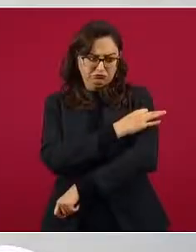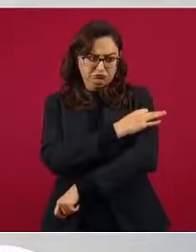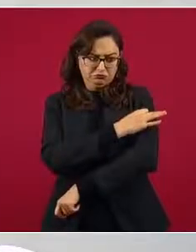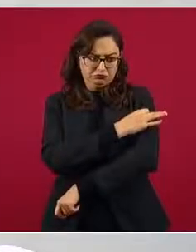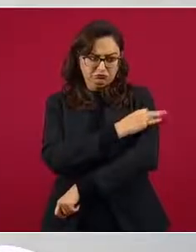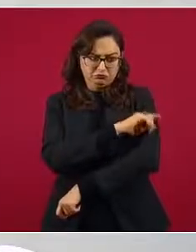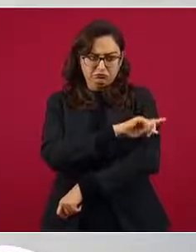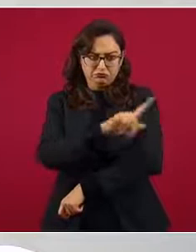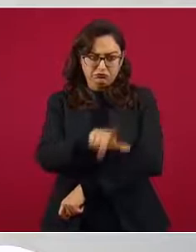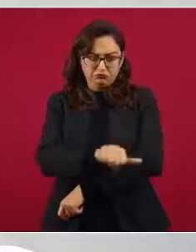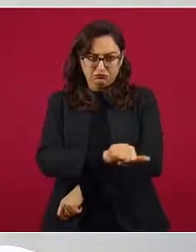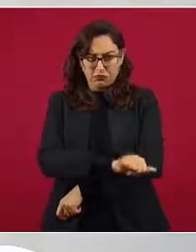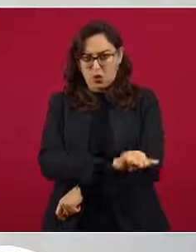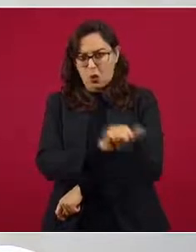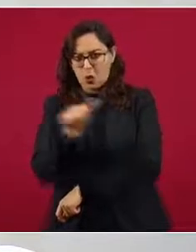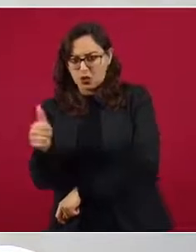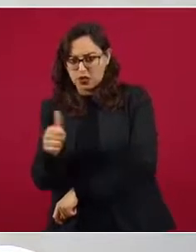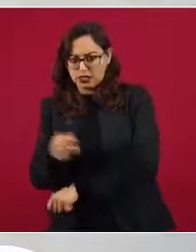diferentes vacunas,